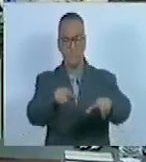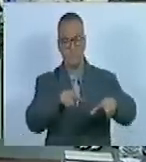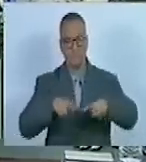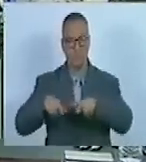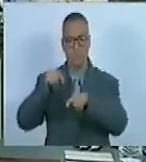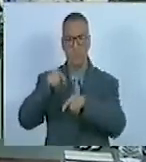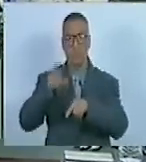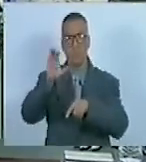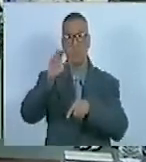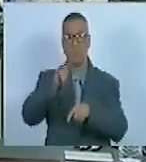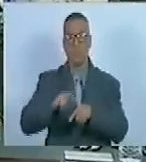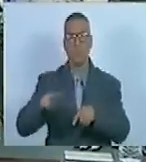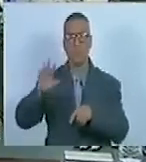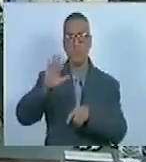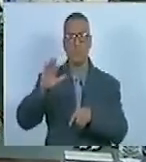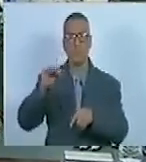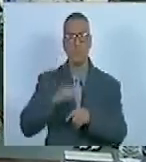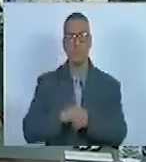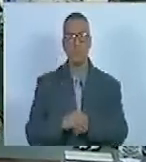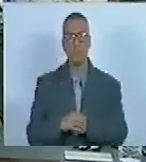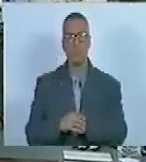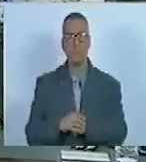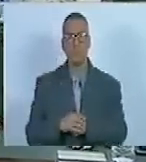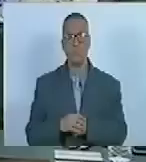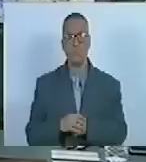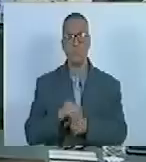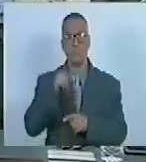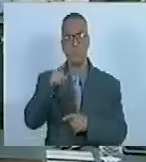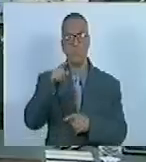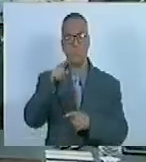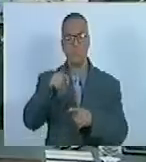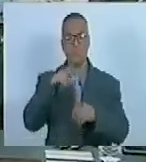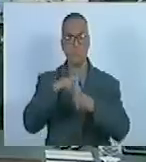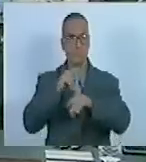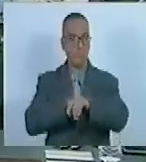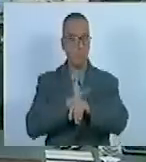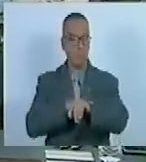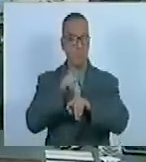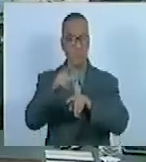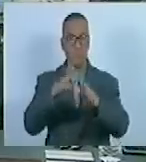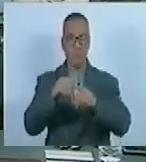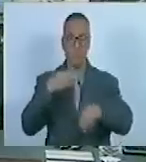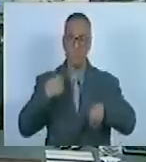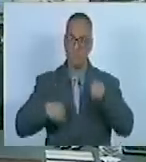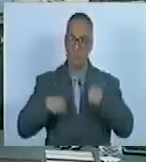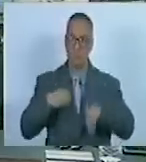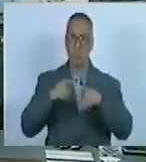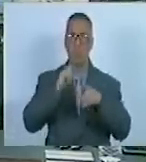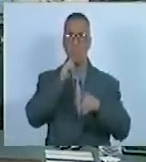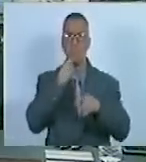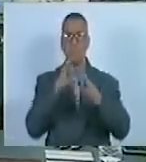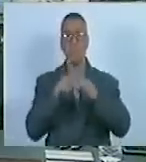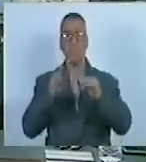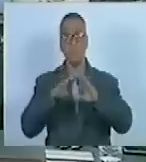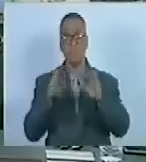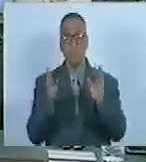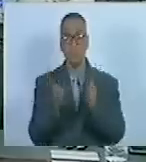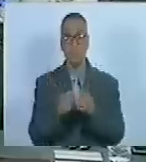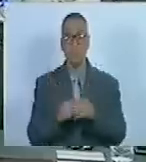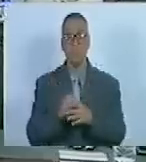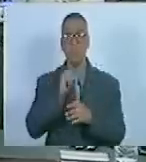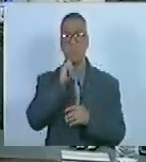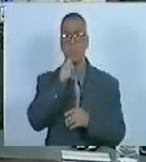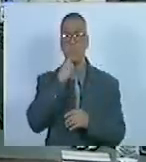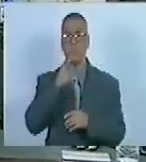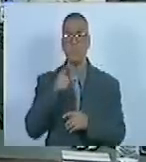de esa nación. Esta situación era altamente preocupante para Rusia y para el mundo.